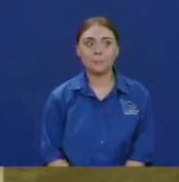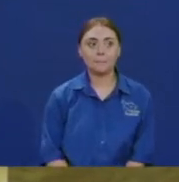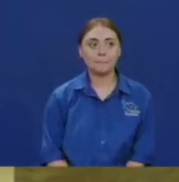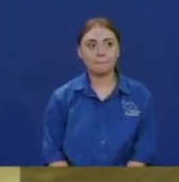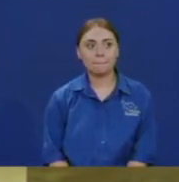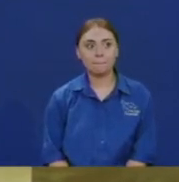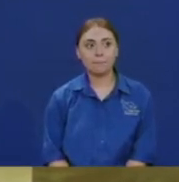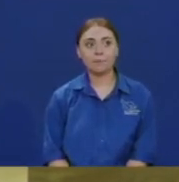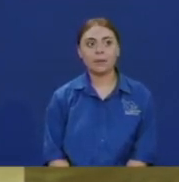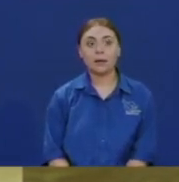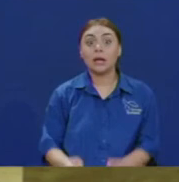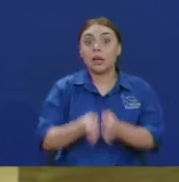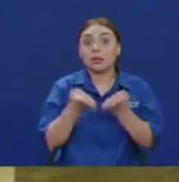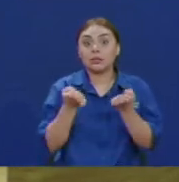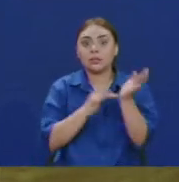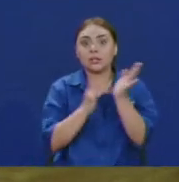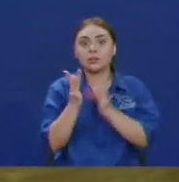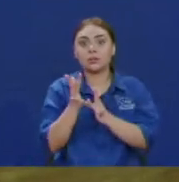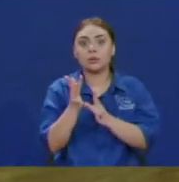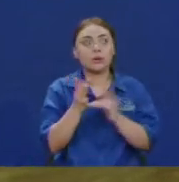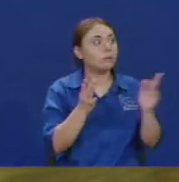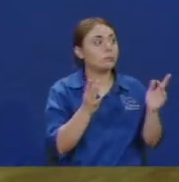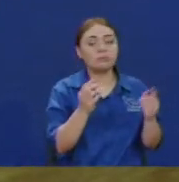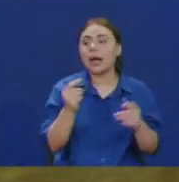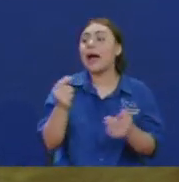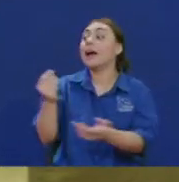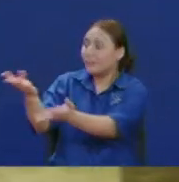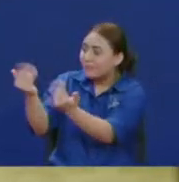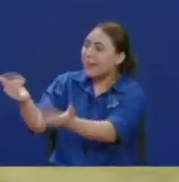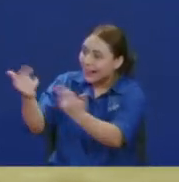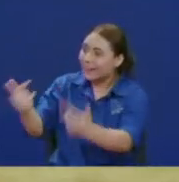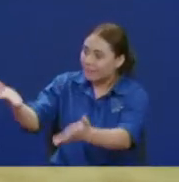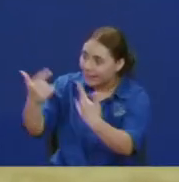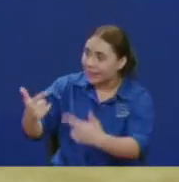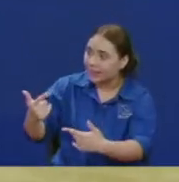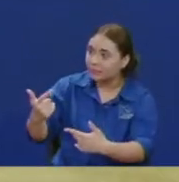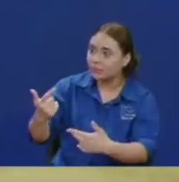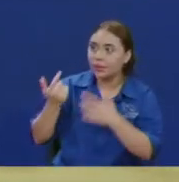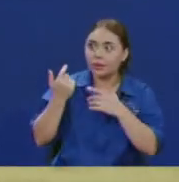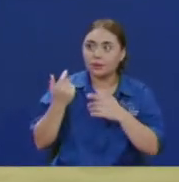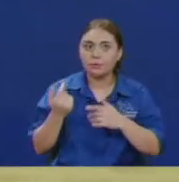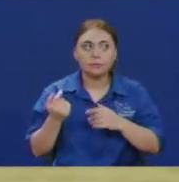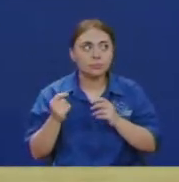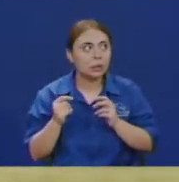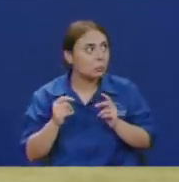Y entonces les dijeron: todos los que llegaron de último pasen a la caja. Y pasaron a la caja. Y los demás